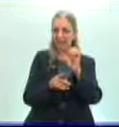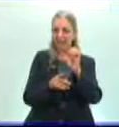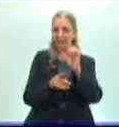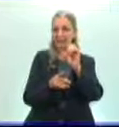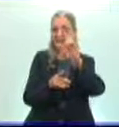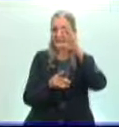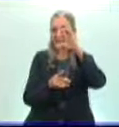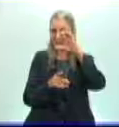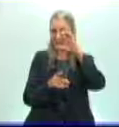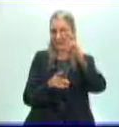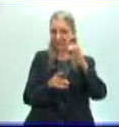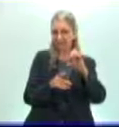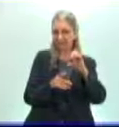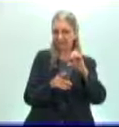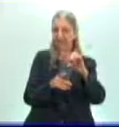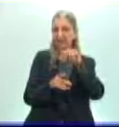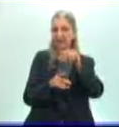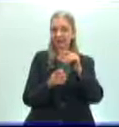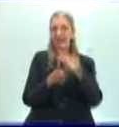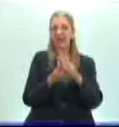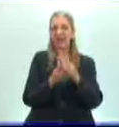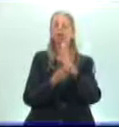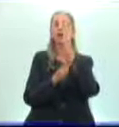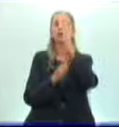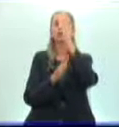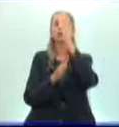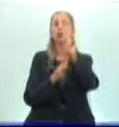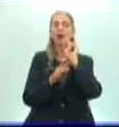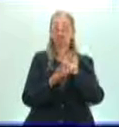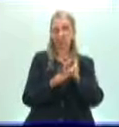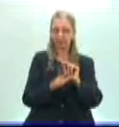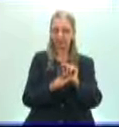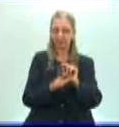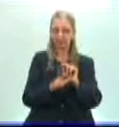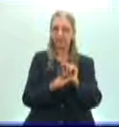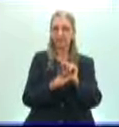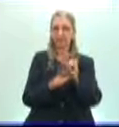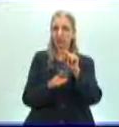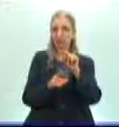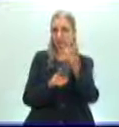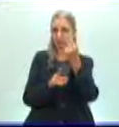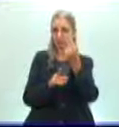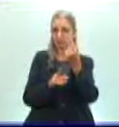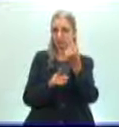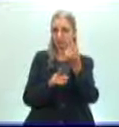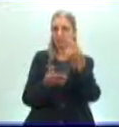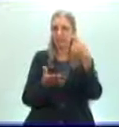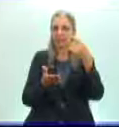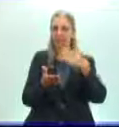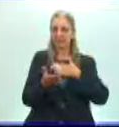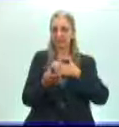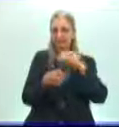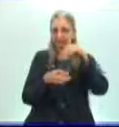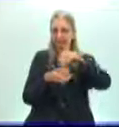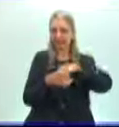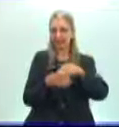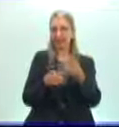aquí vamos a tener dos ángulos que van a ser iguales a 90 grados. Uno de ellos, por supuesto, pertenece al triángulo pequeño que queremos demostrar la semejanza.